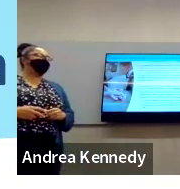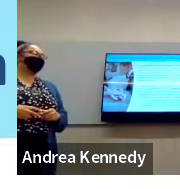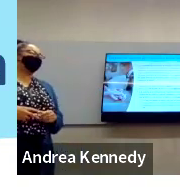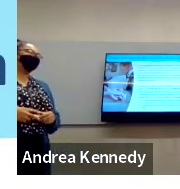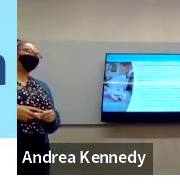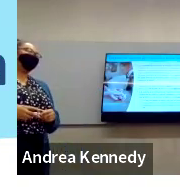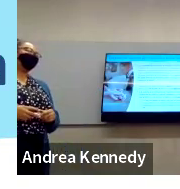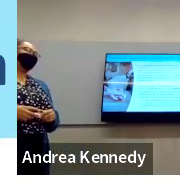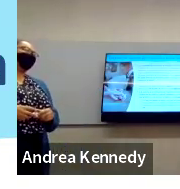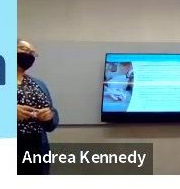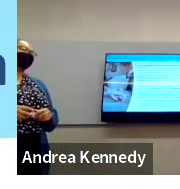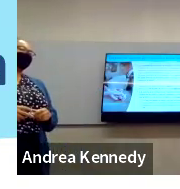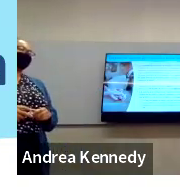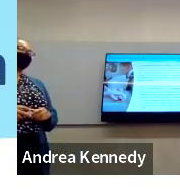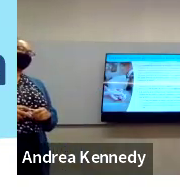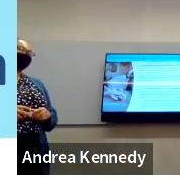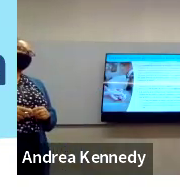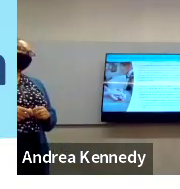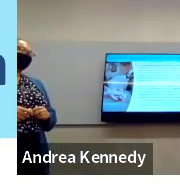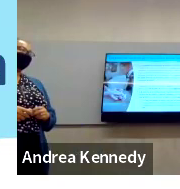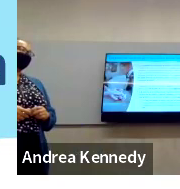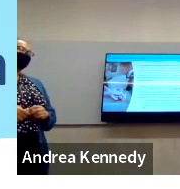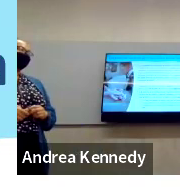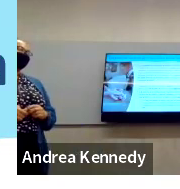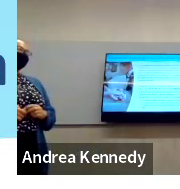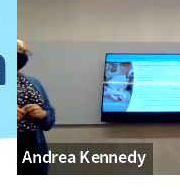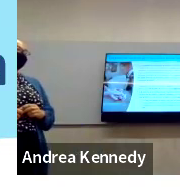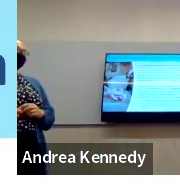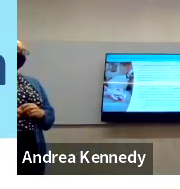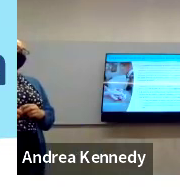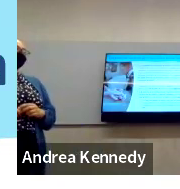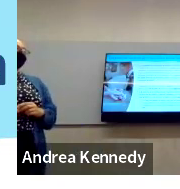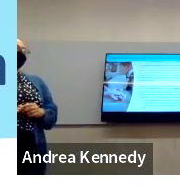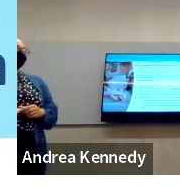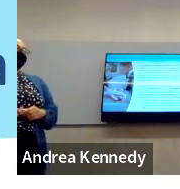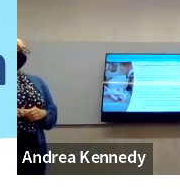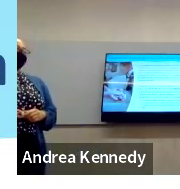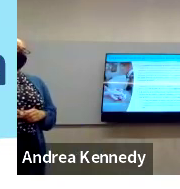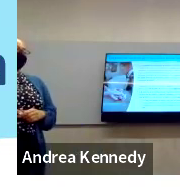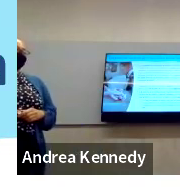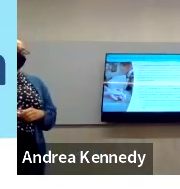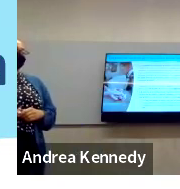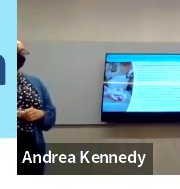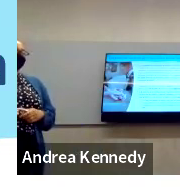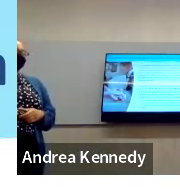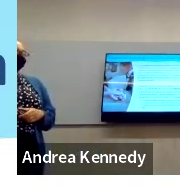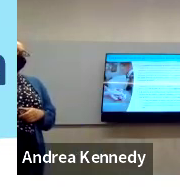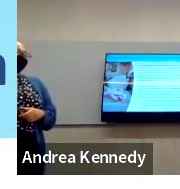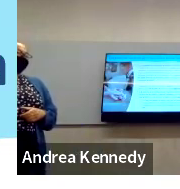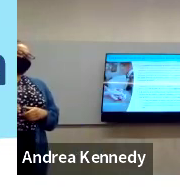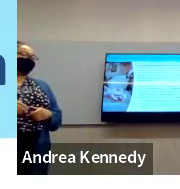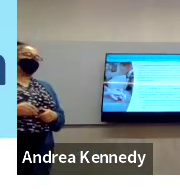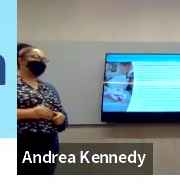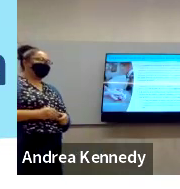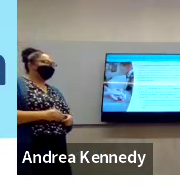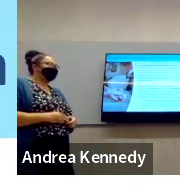pagar va a ser menos de lo que normalmente pagan, va a ser un bajo, y si el importe de notificación